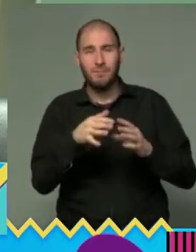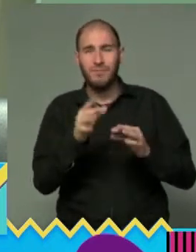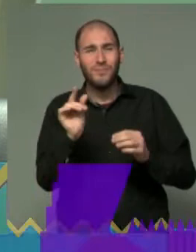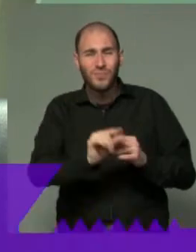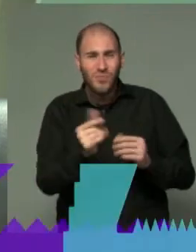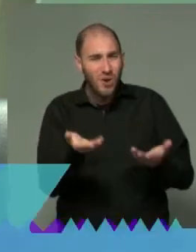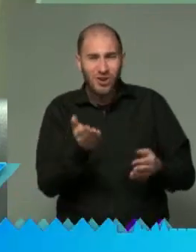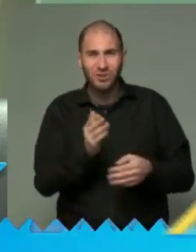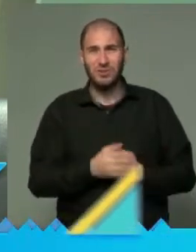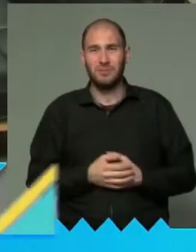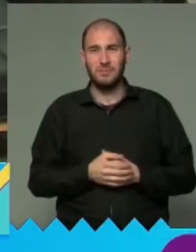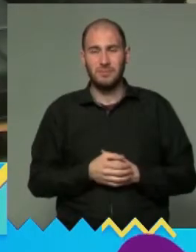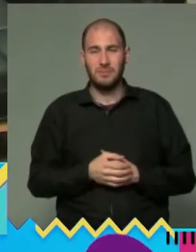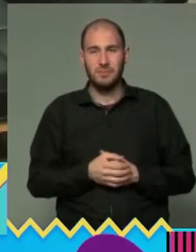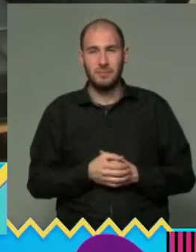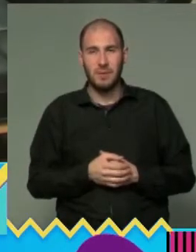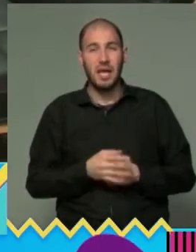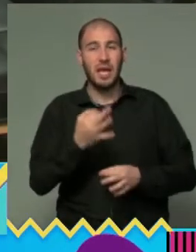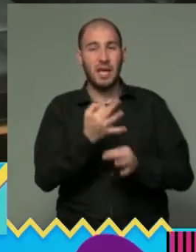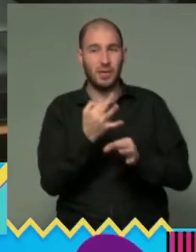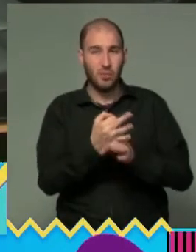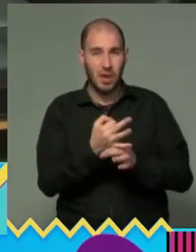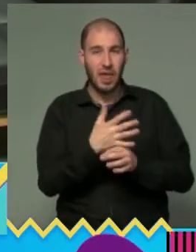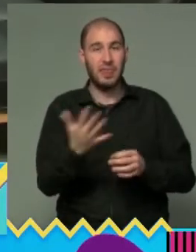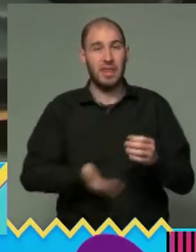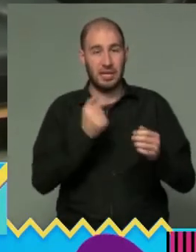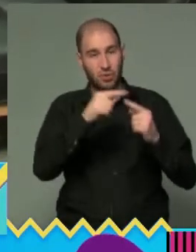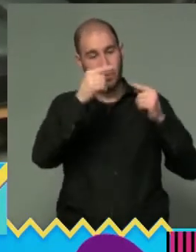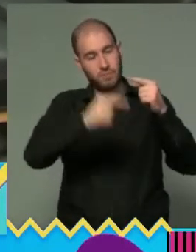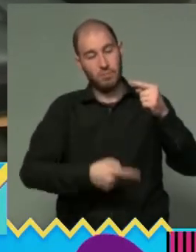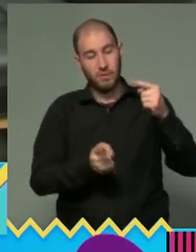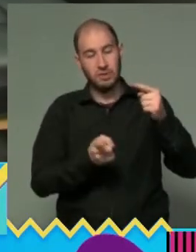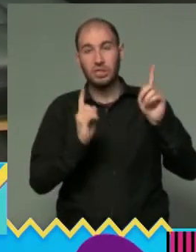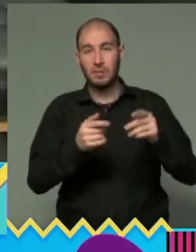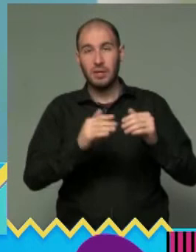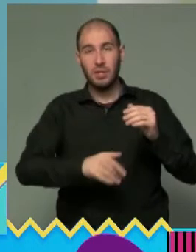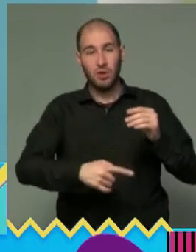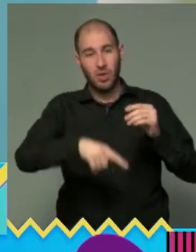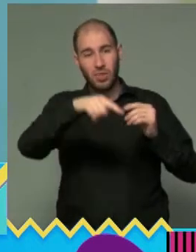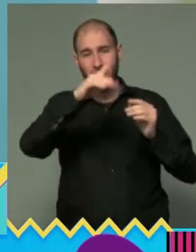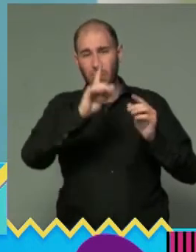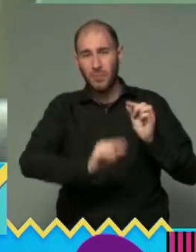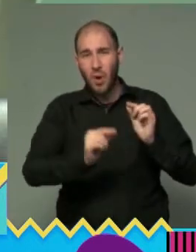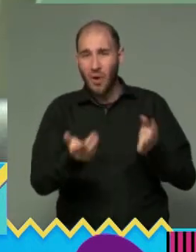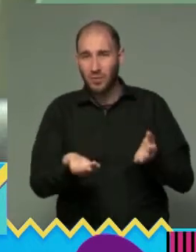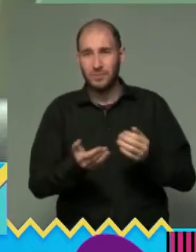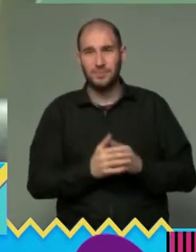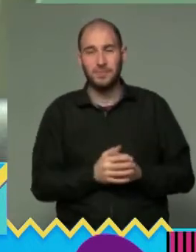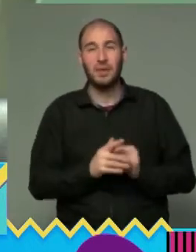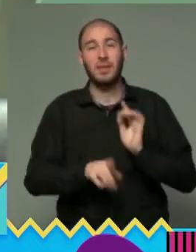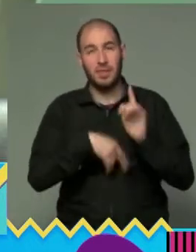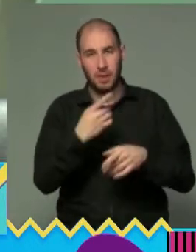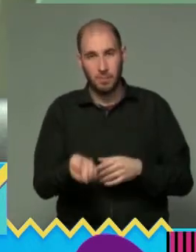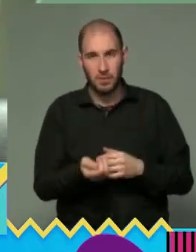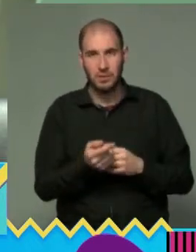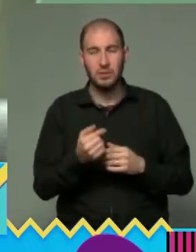que quiero decir. ¿Sí? La escuela, desde el directivo hasta el docente y hasta el niño, son los eslabones más débiles de la cadena. Y después, cuando yo